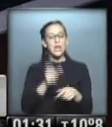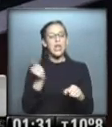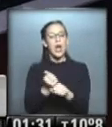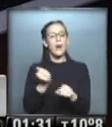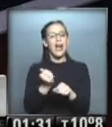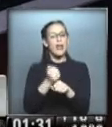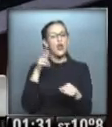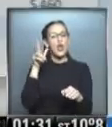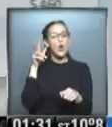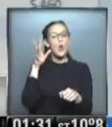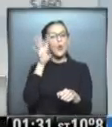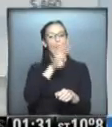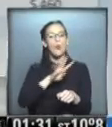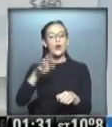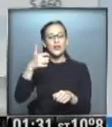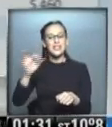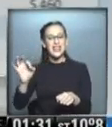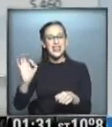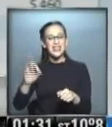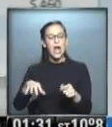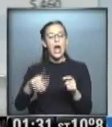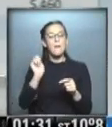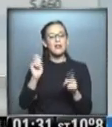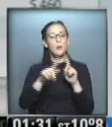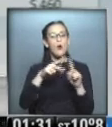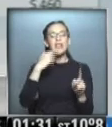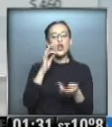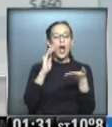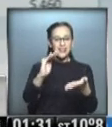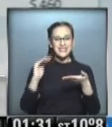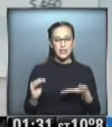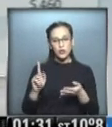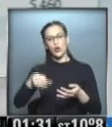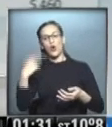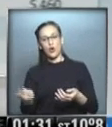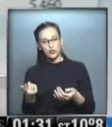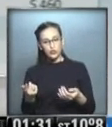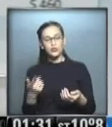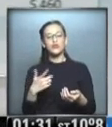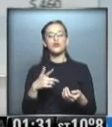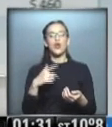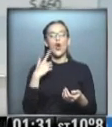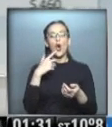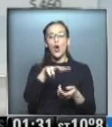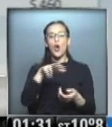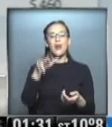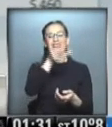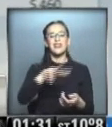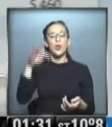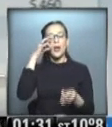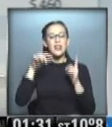4.800, van a seguir cobrando 460 pesos por cada hijo. El segundo rango, 4.800 a 6.000, van a cobrar 320 por cada